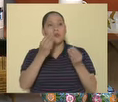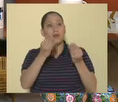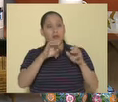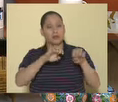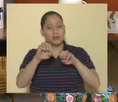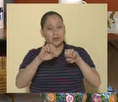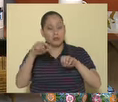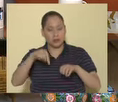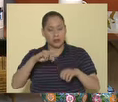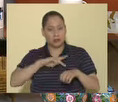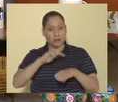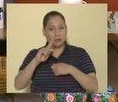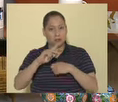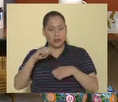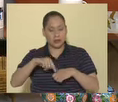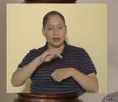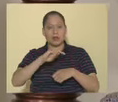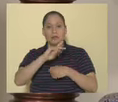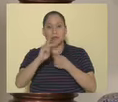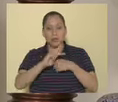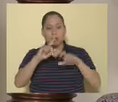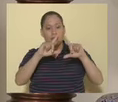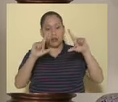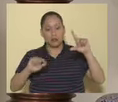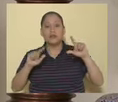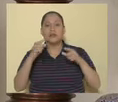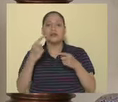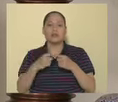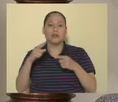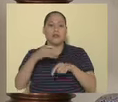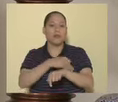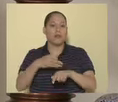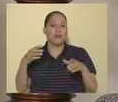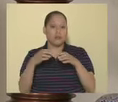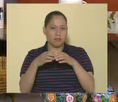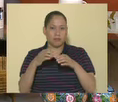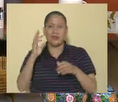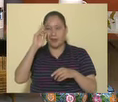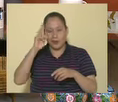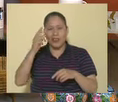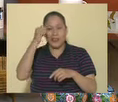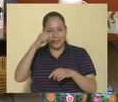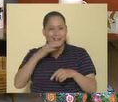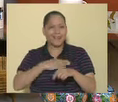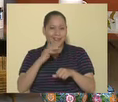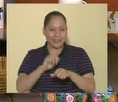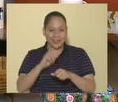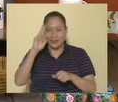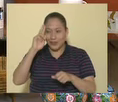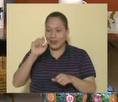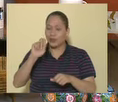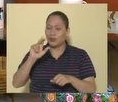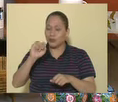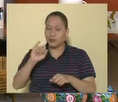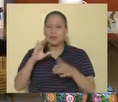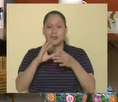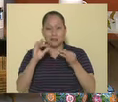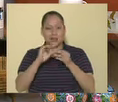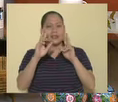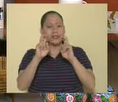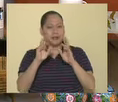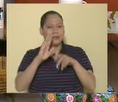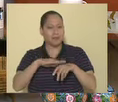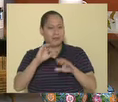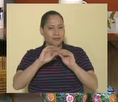que existen en este país pues son familiares. Buenos días, Susi, ¿cómo estás? Hola, Adria, buenos días. Buenos días, buenos nos días, aclaras chicas. un poquito el